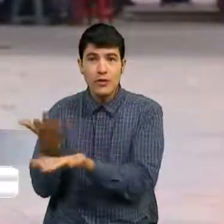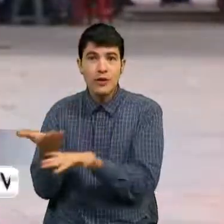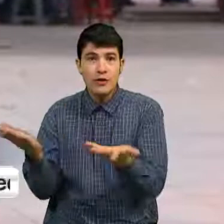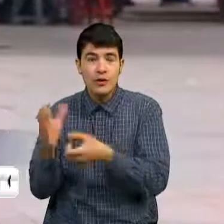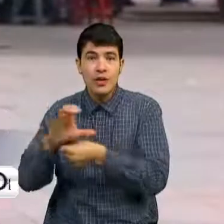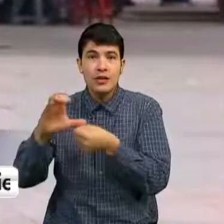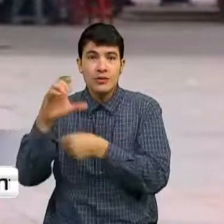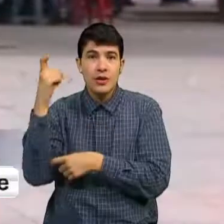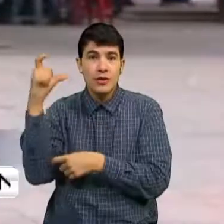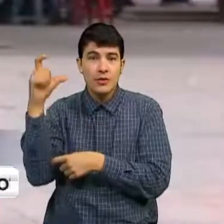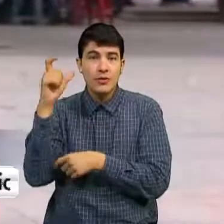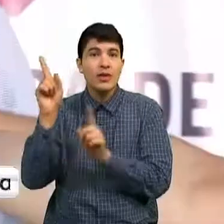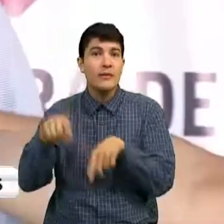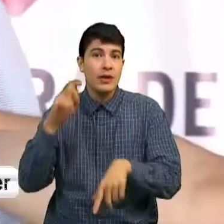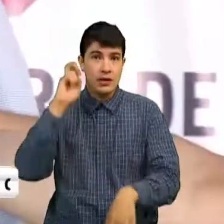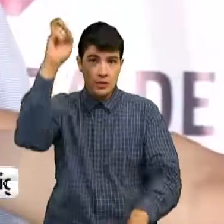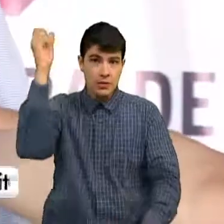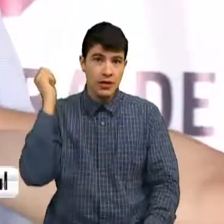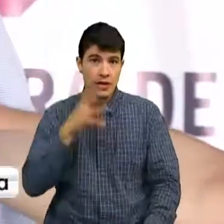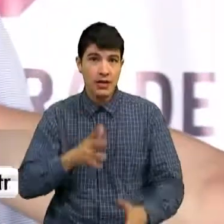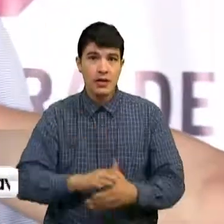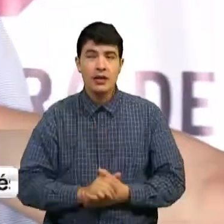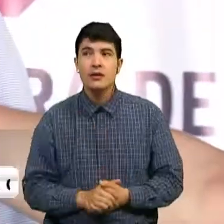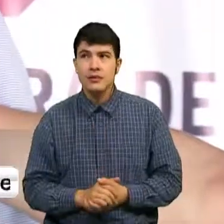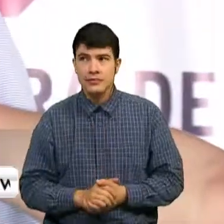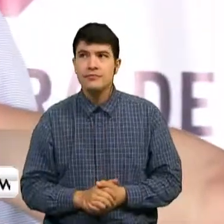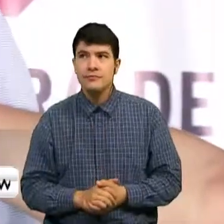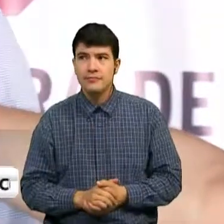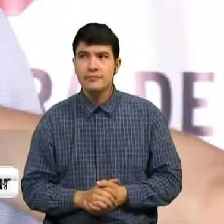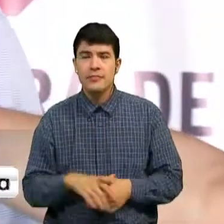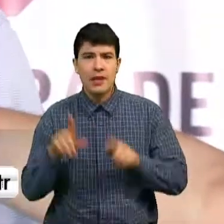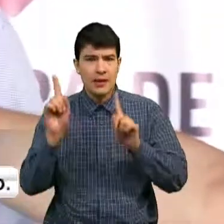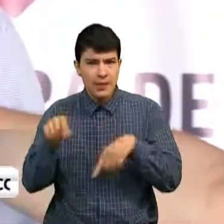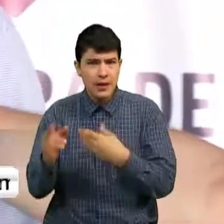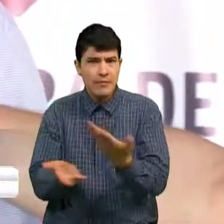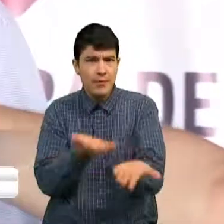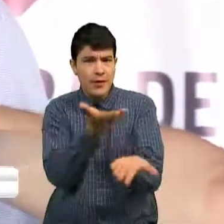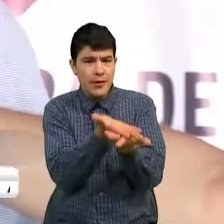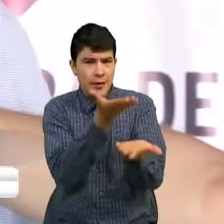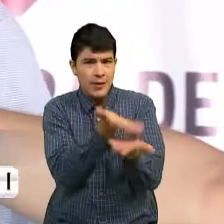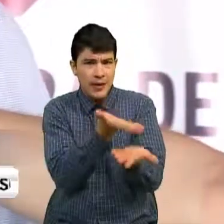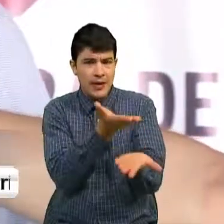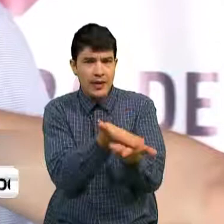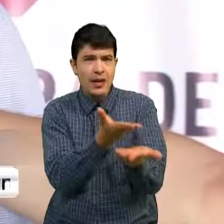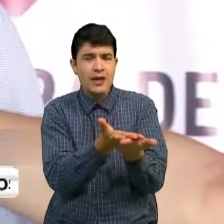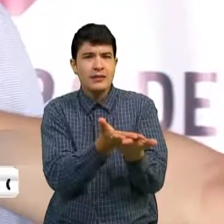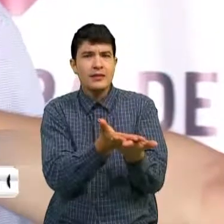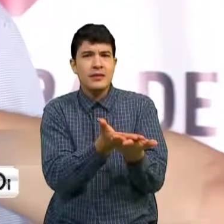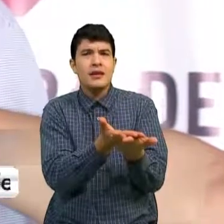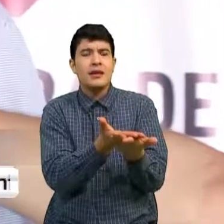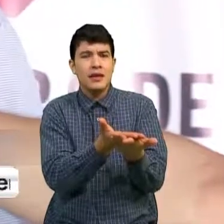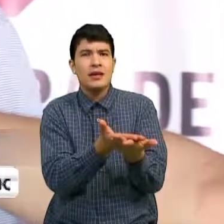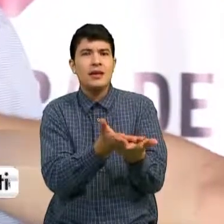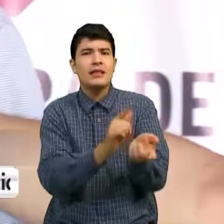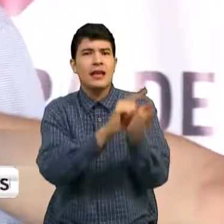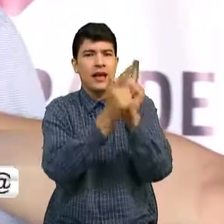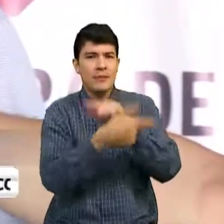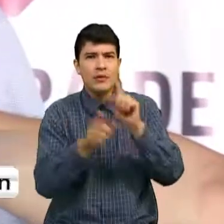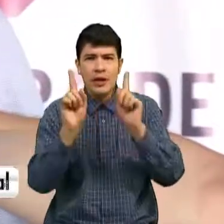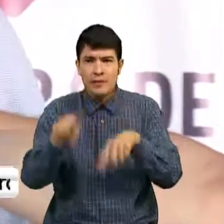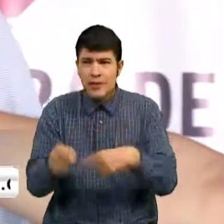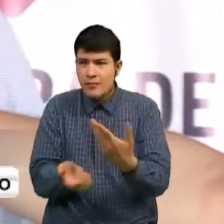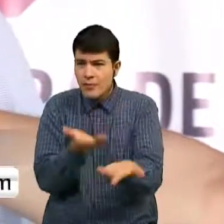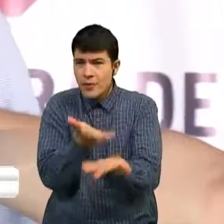cúcuta y norte de santander de otra manera también hay que plantearle propuestas estructurales plantear las posibilidades de empleo no